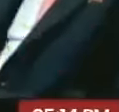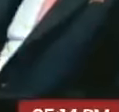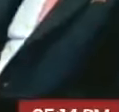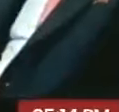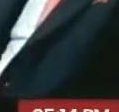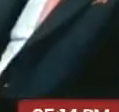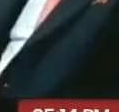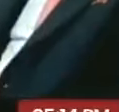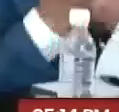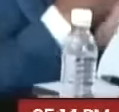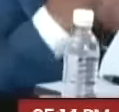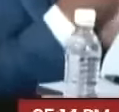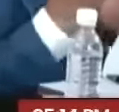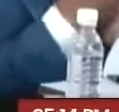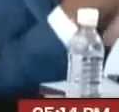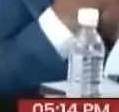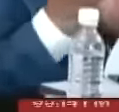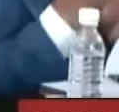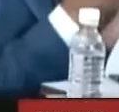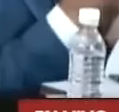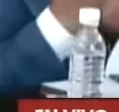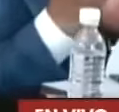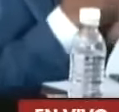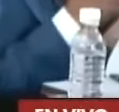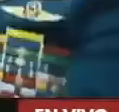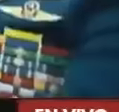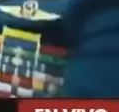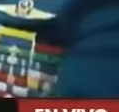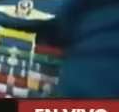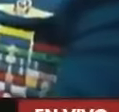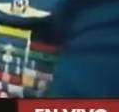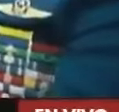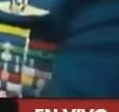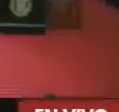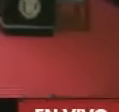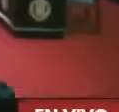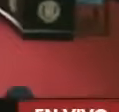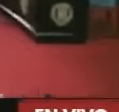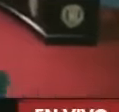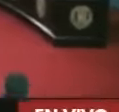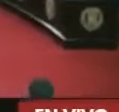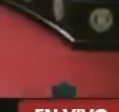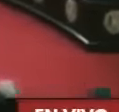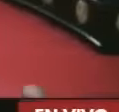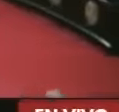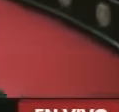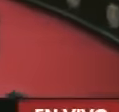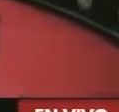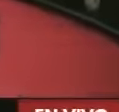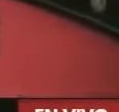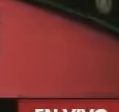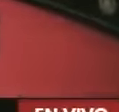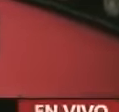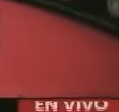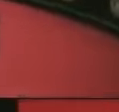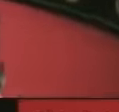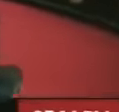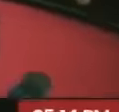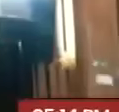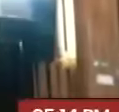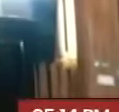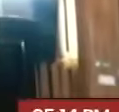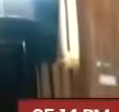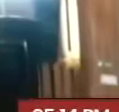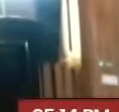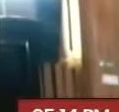que su Estado los abrace, los proteja, les dé las garantías de su existir, de su vivir, les dé las garantías de sus derechos